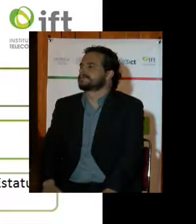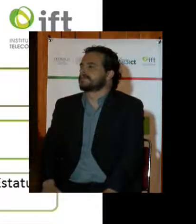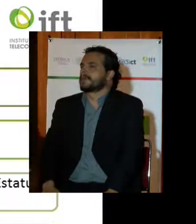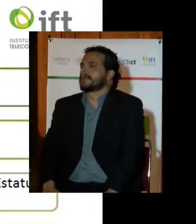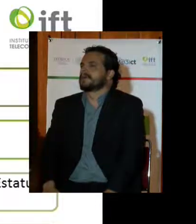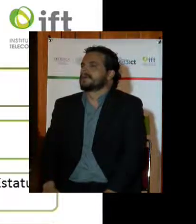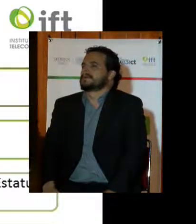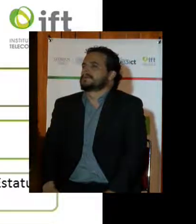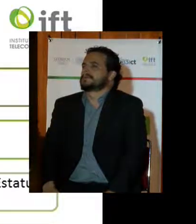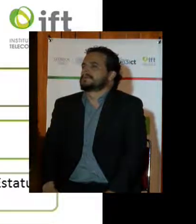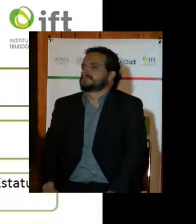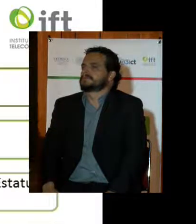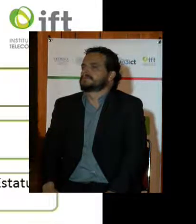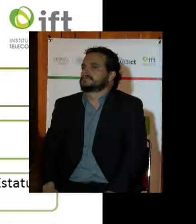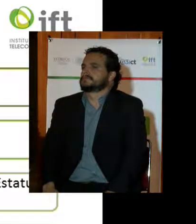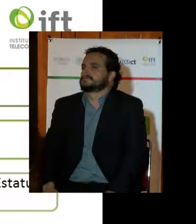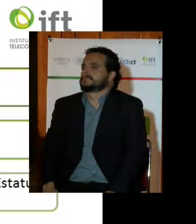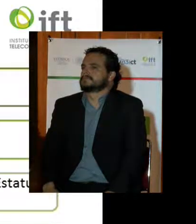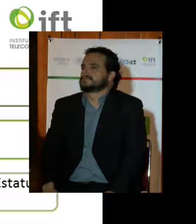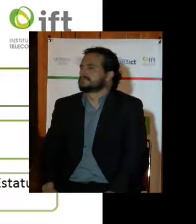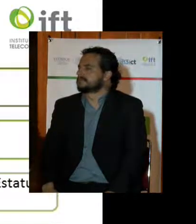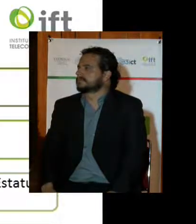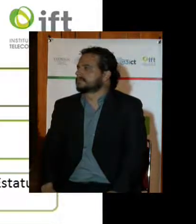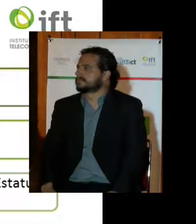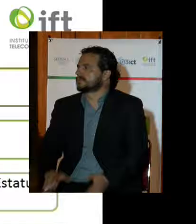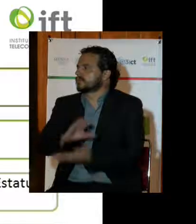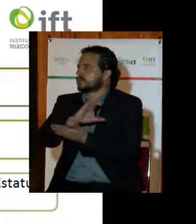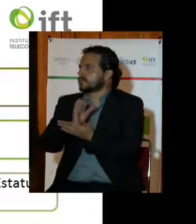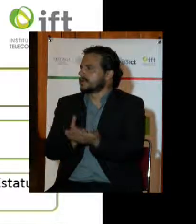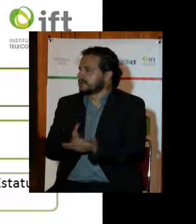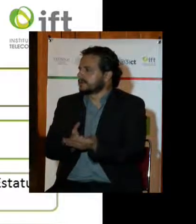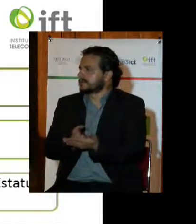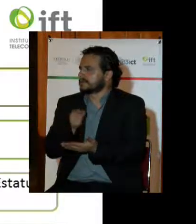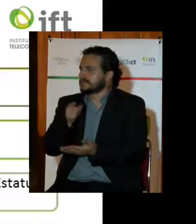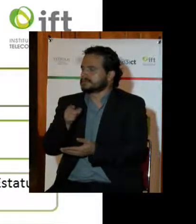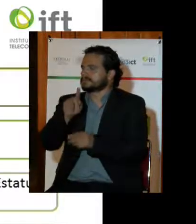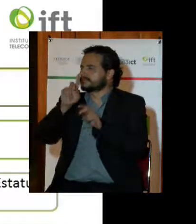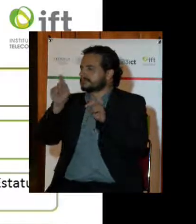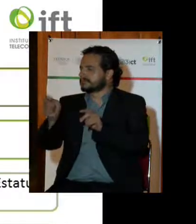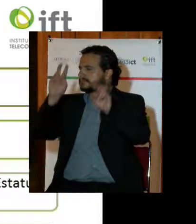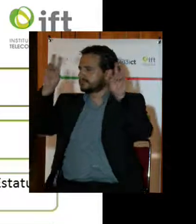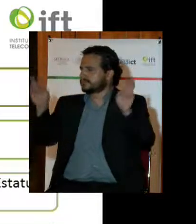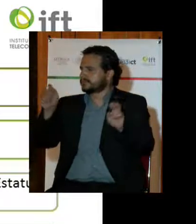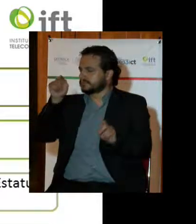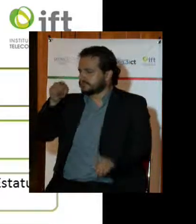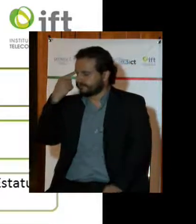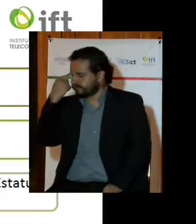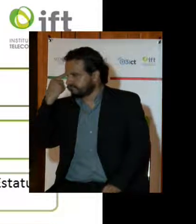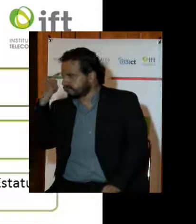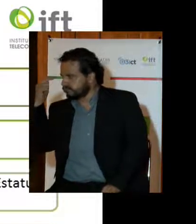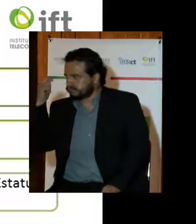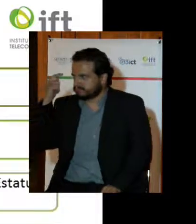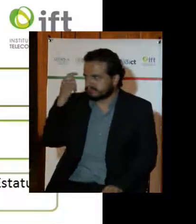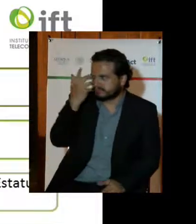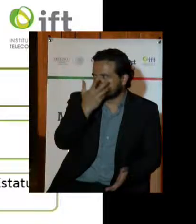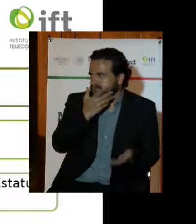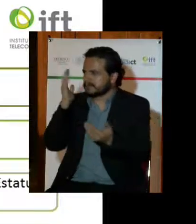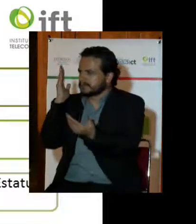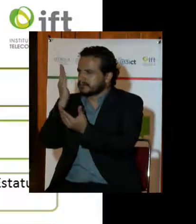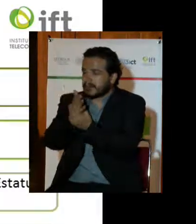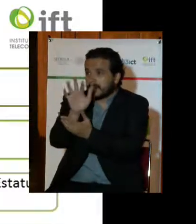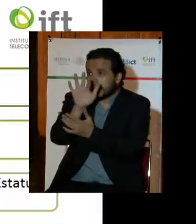Los contratos, bueno, los contratos de adhesión, y sí tenemos un tema, son difíciles de acceder, leer,